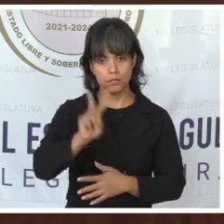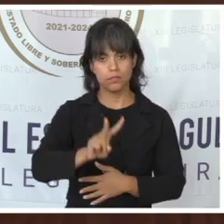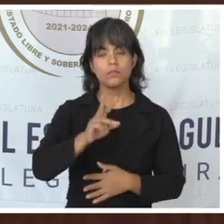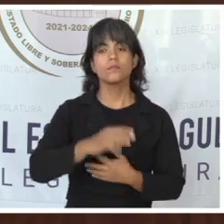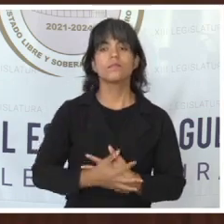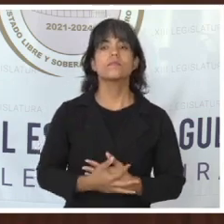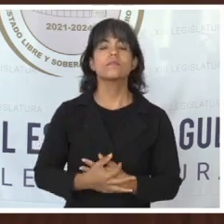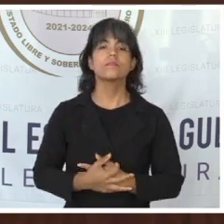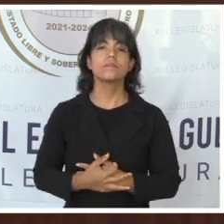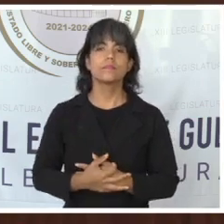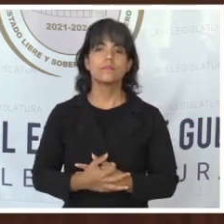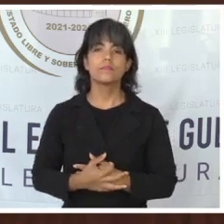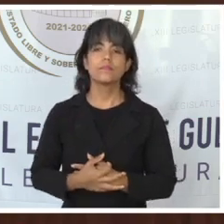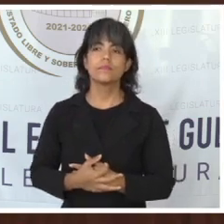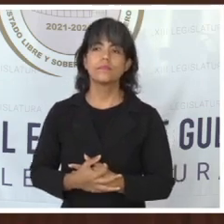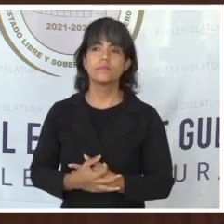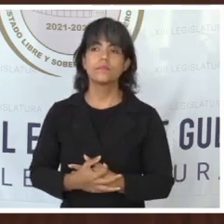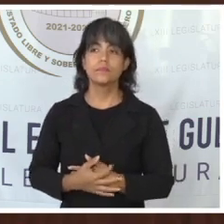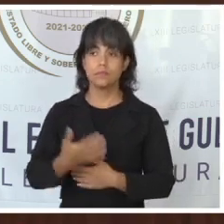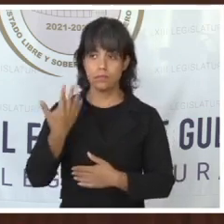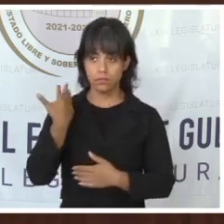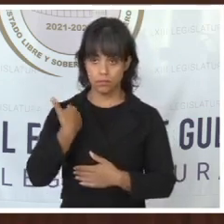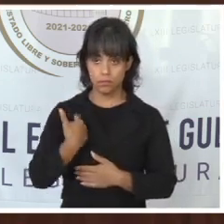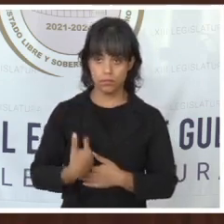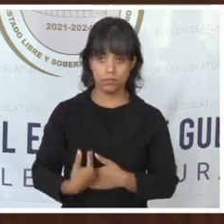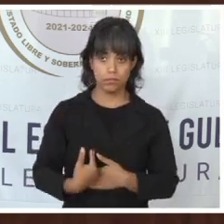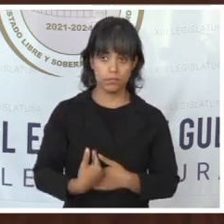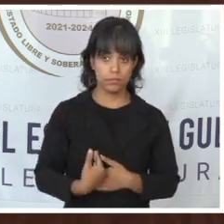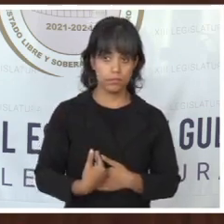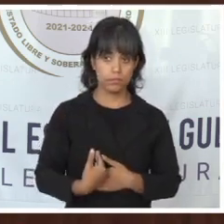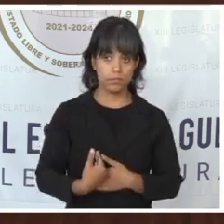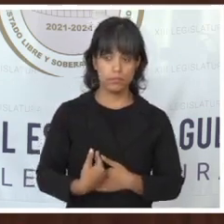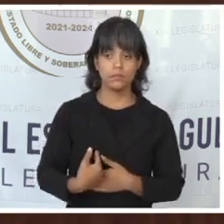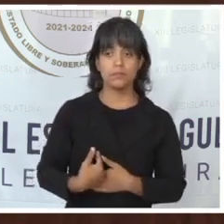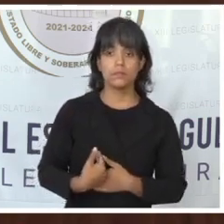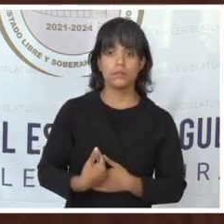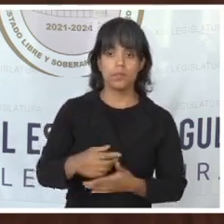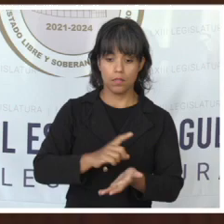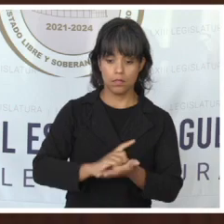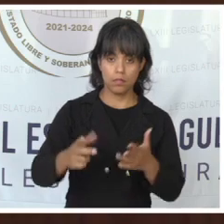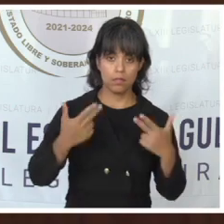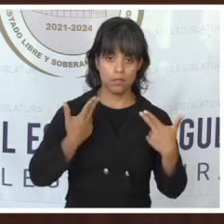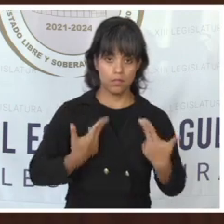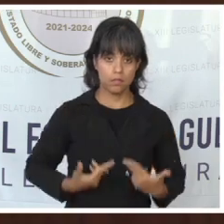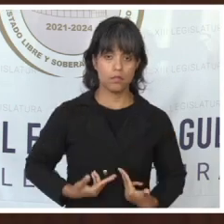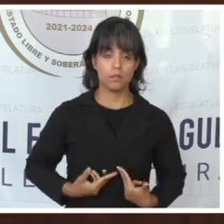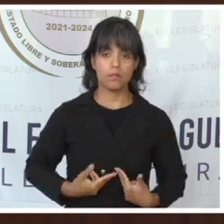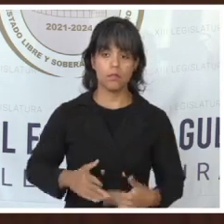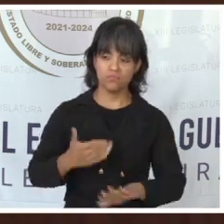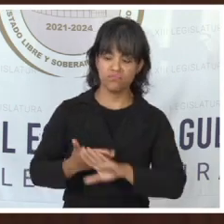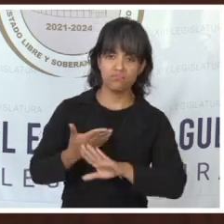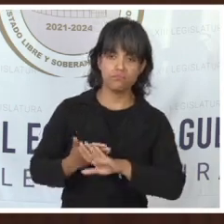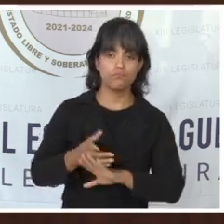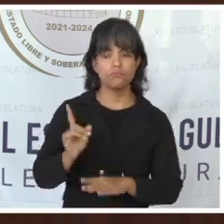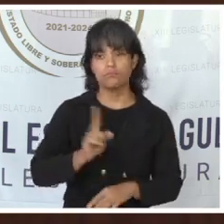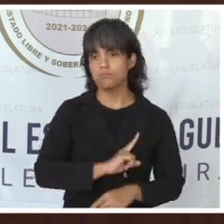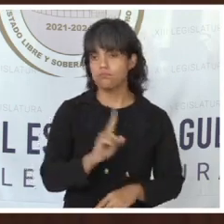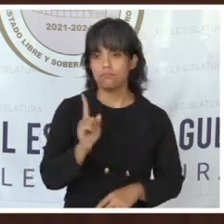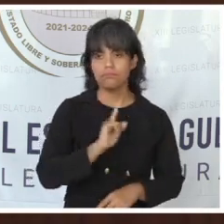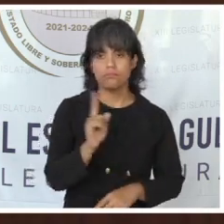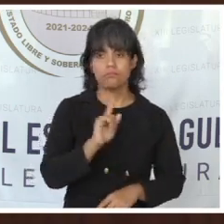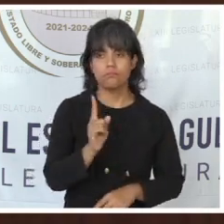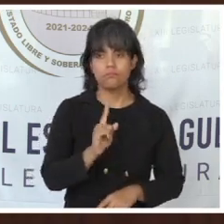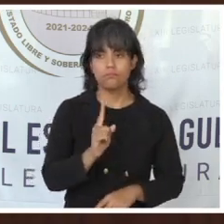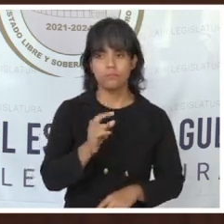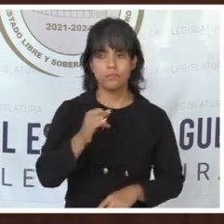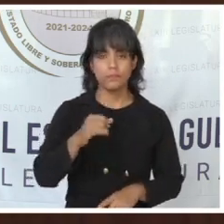ineludible. No tenemos el derecho nosotros de vulnerar a tres grupos: indígenas,